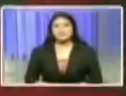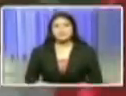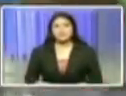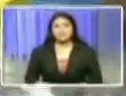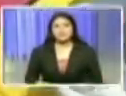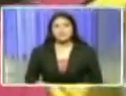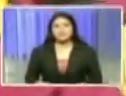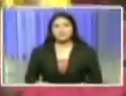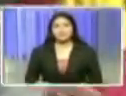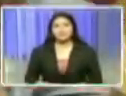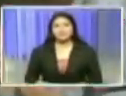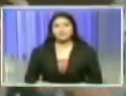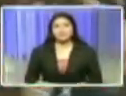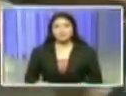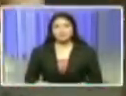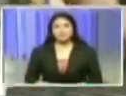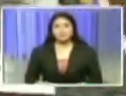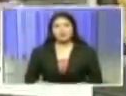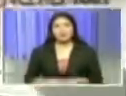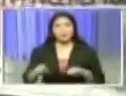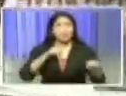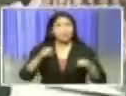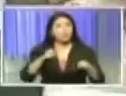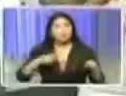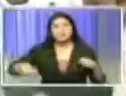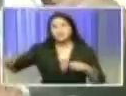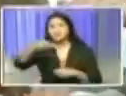que moviliza su fuerza.